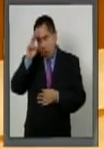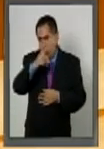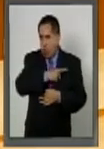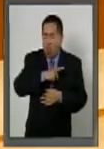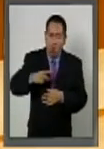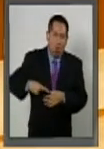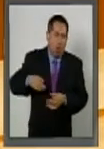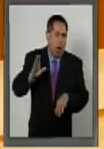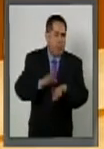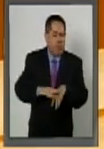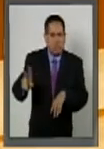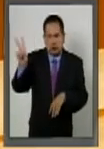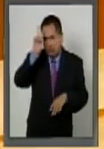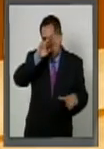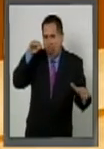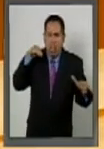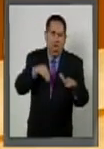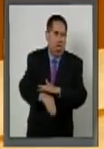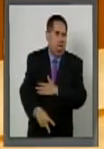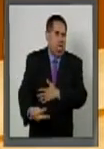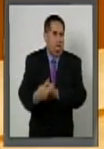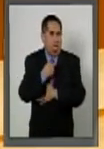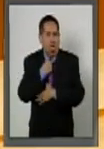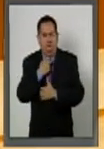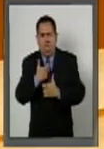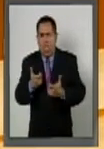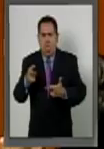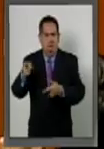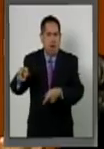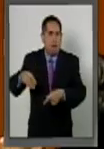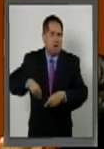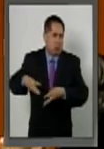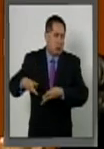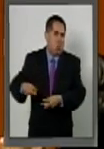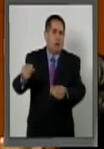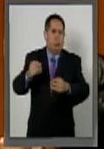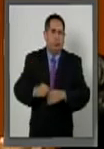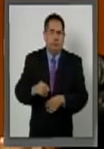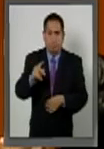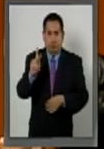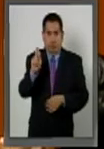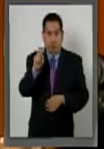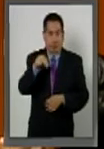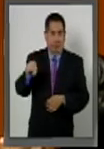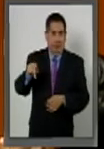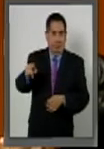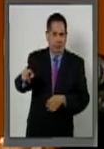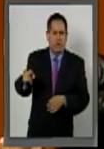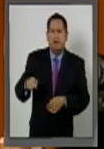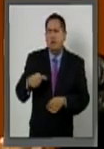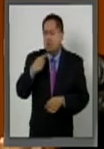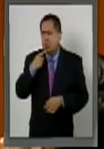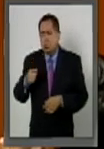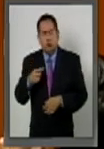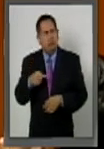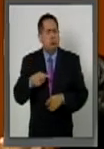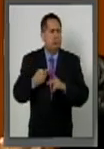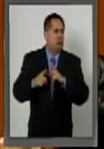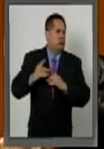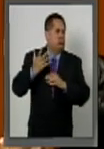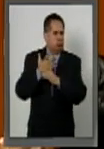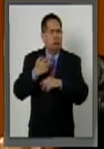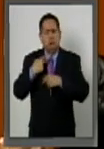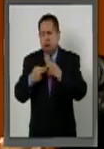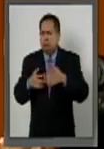en la completa ruina y endeudamiento. Peña Nieto comenzó su sexenio diciendo que con sus